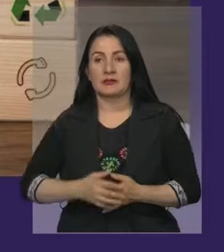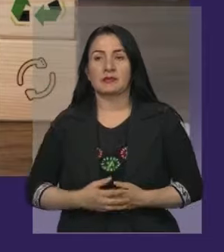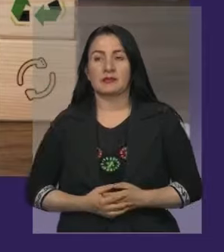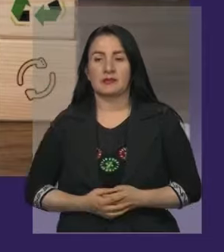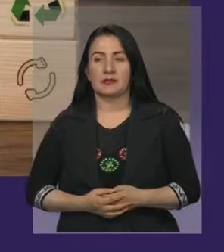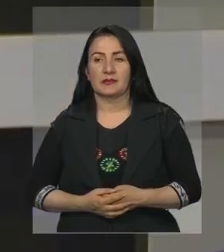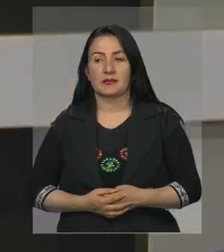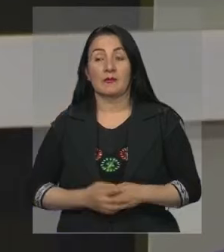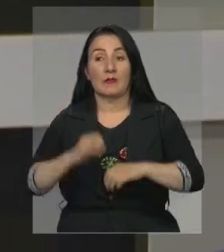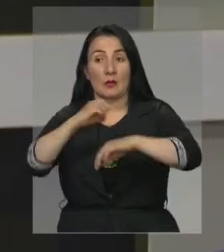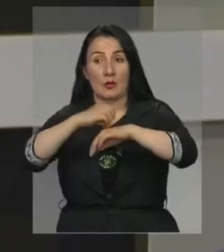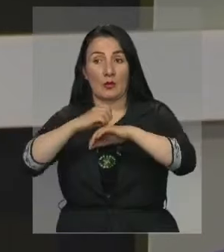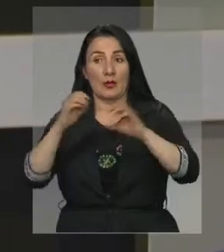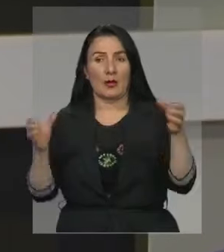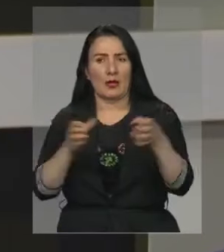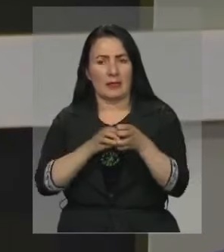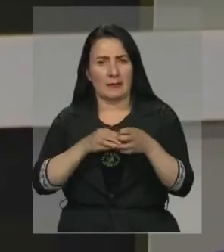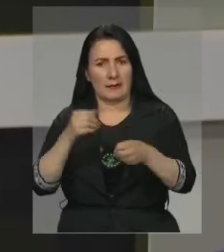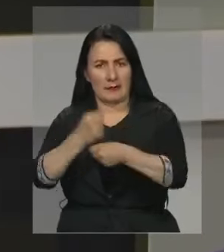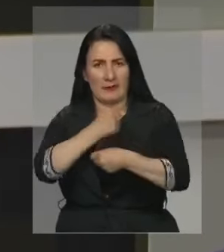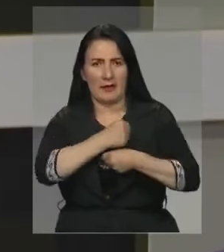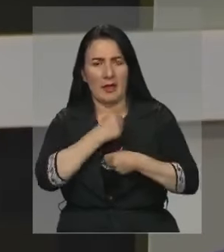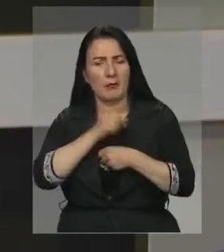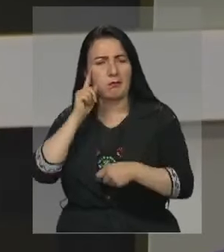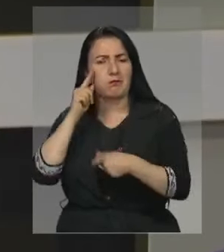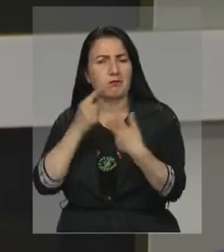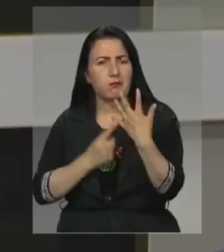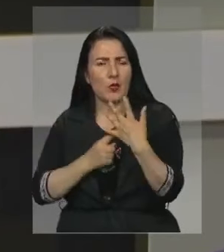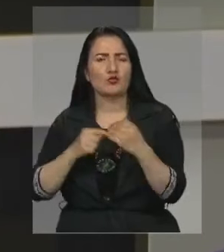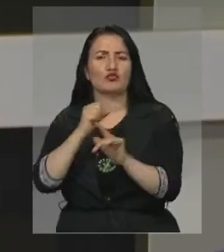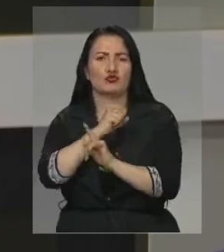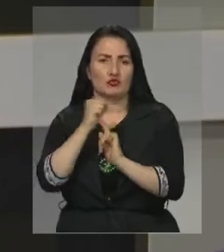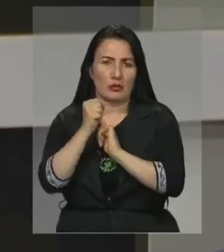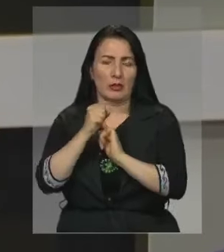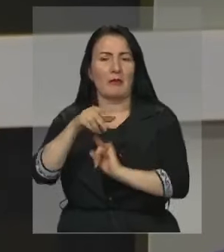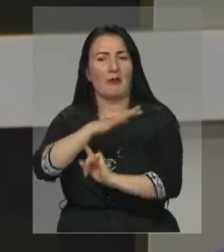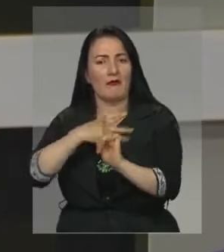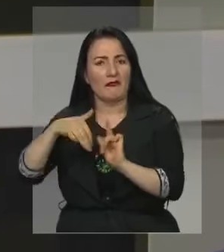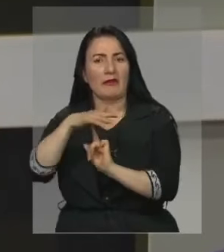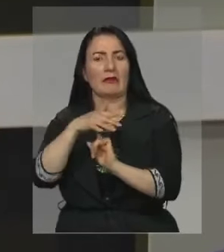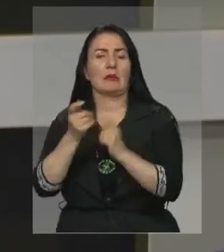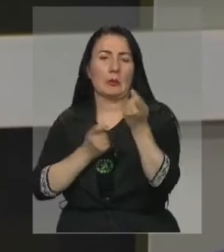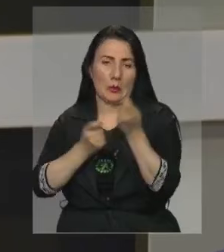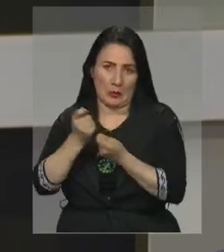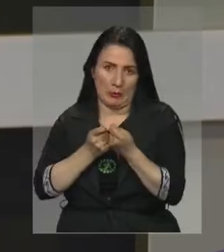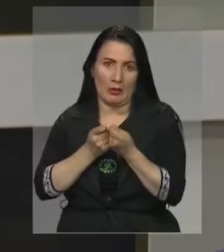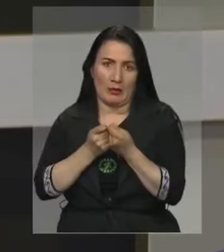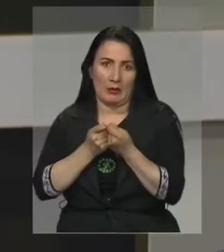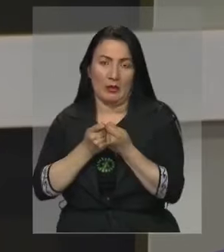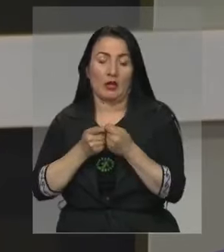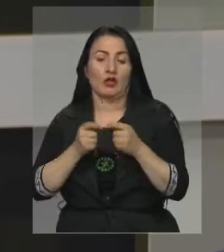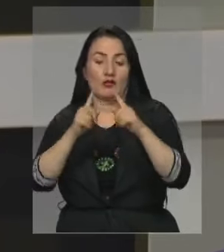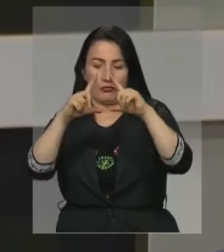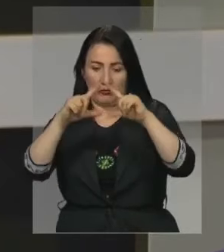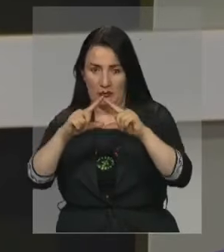la organización trabaja aspectos sociales, ambientales y económicos, es la triangulación de los tres aspectos. Y no